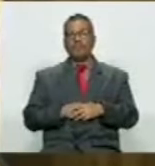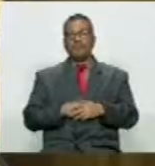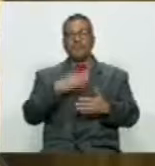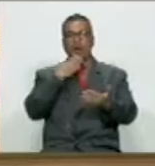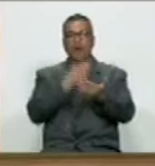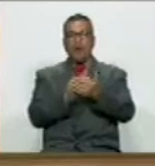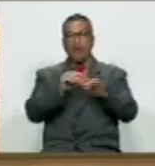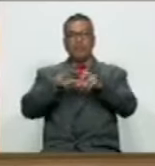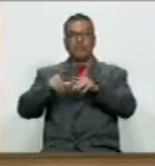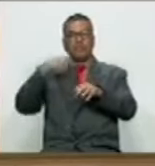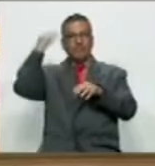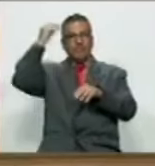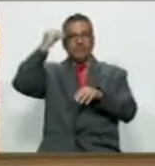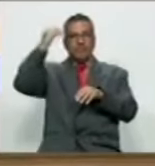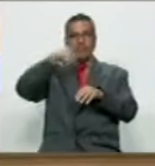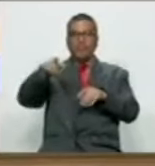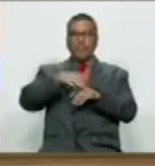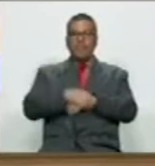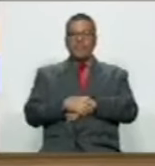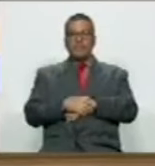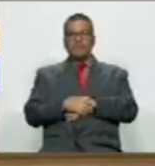Gracias, secretaria. En consideración,